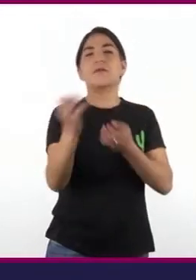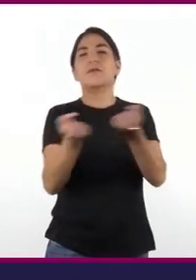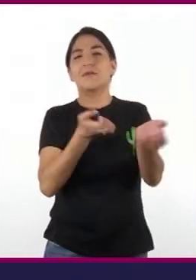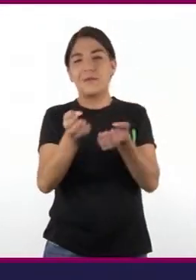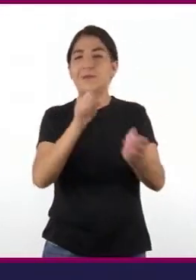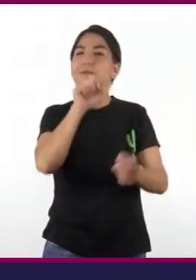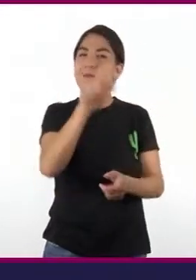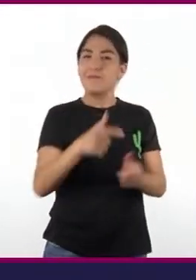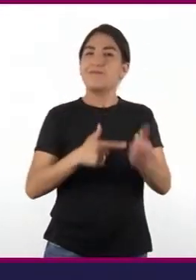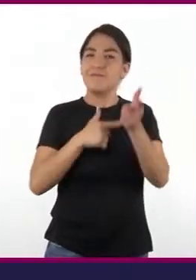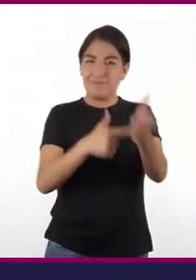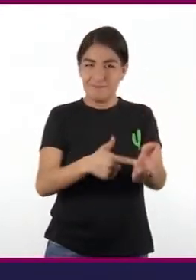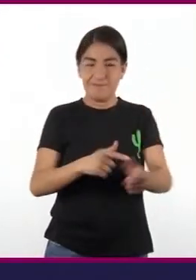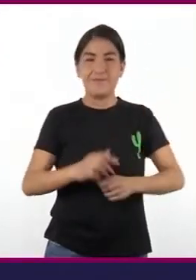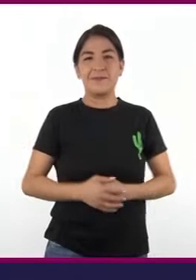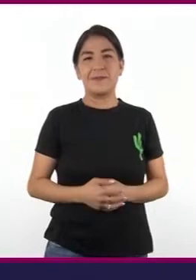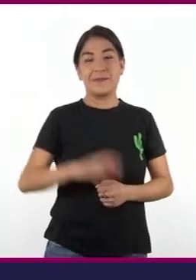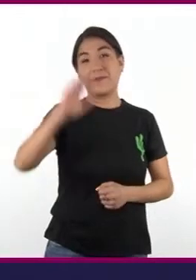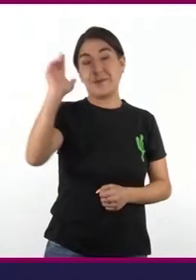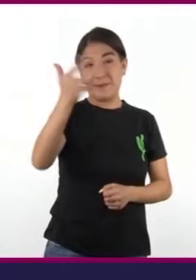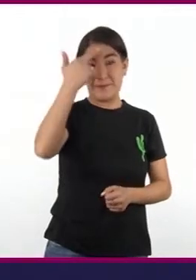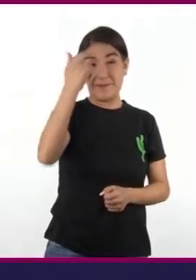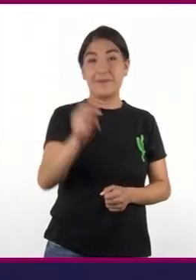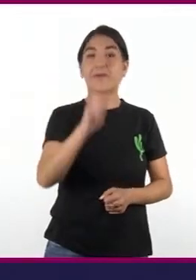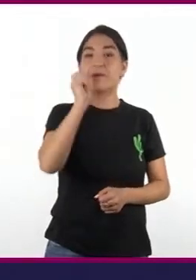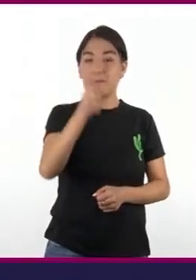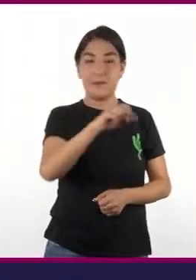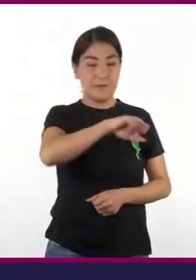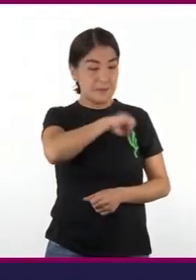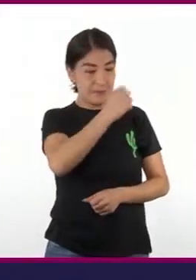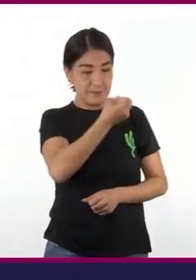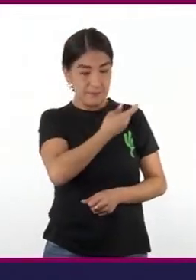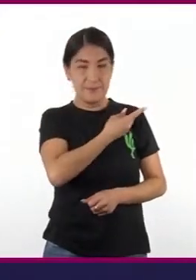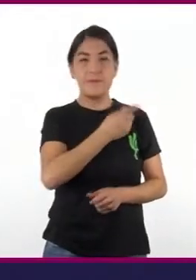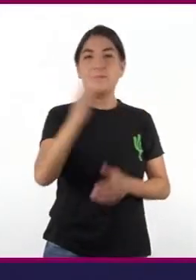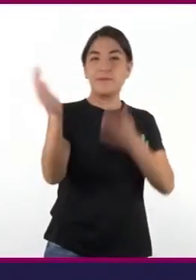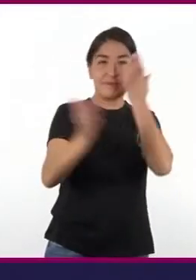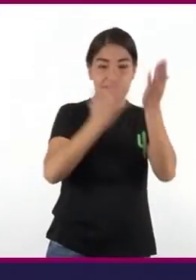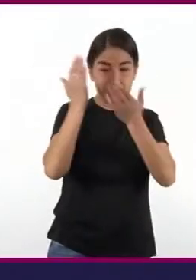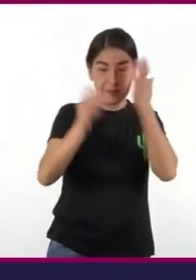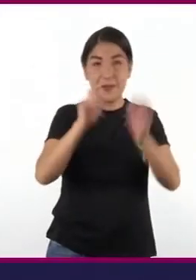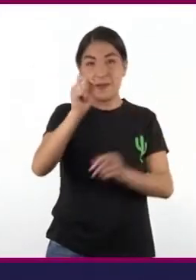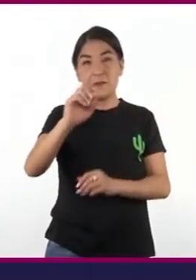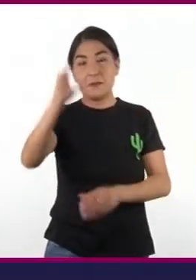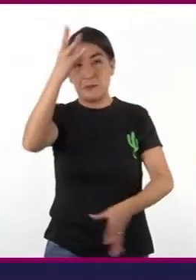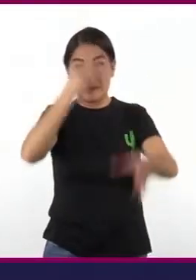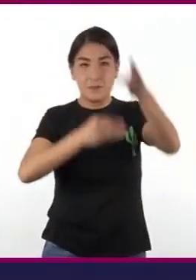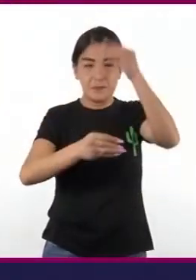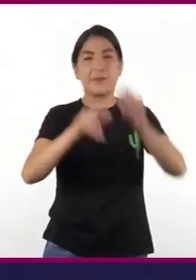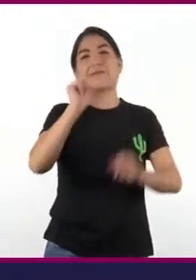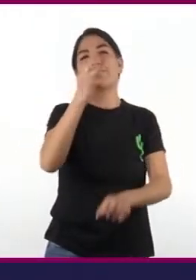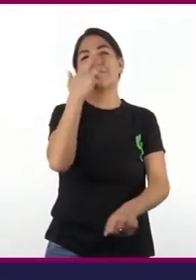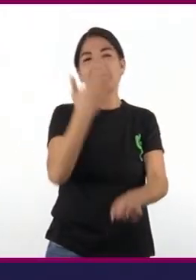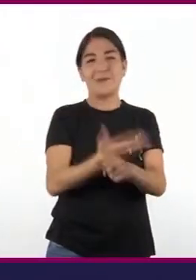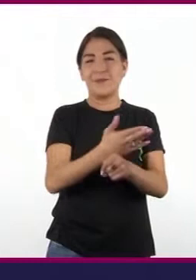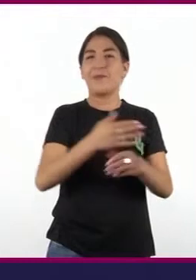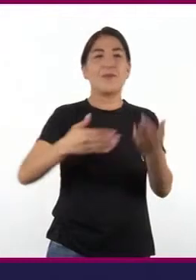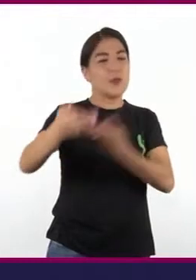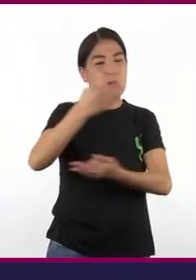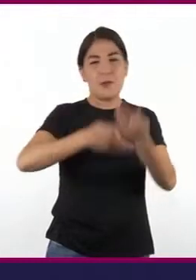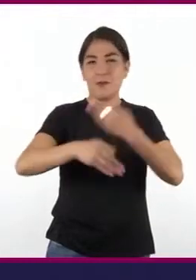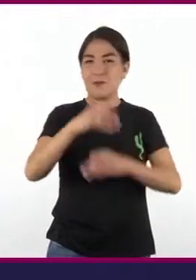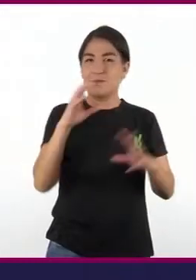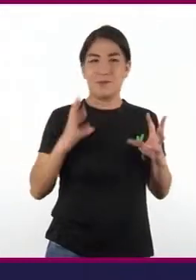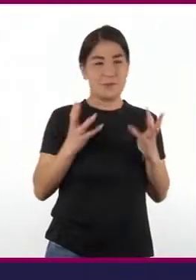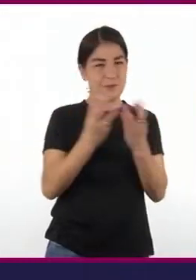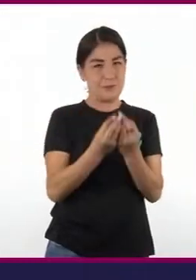constante. Recuerden que la salud, como el conocimiento, es una responsabilidad que compartimos